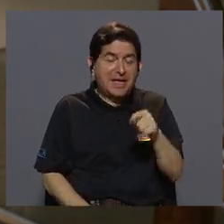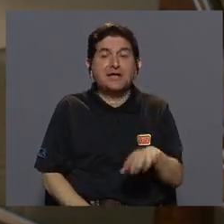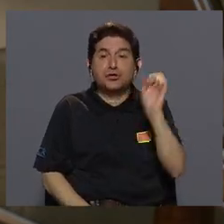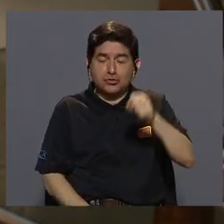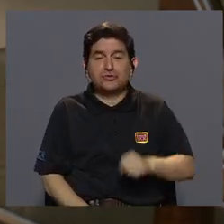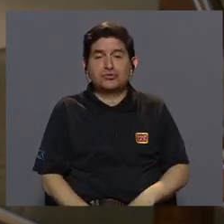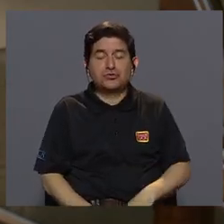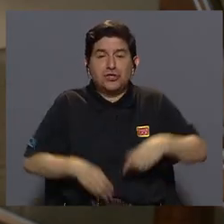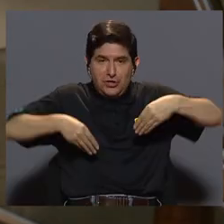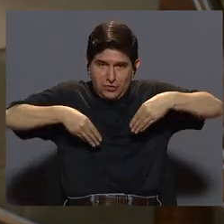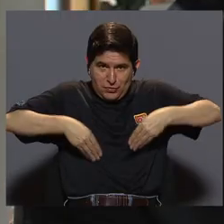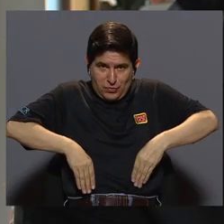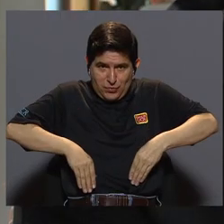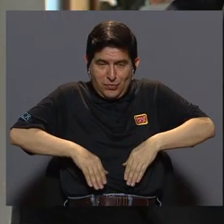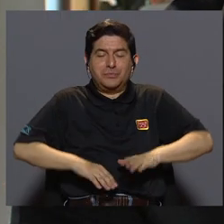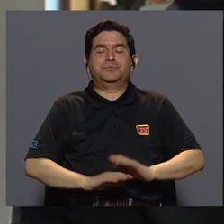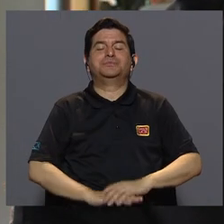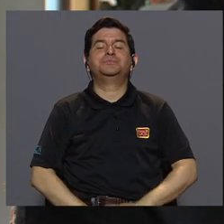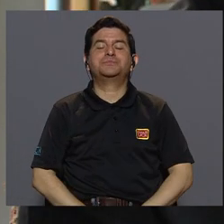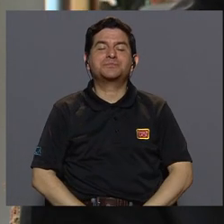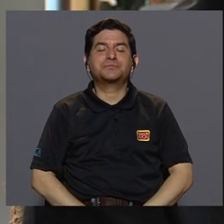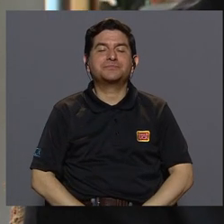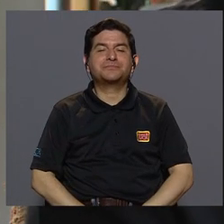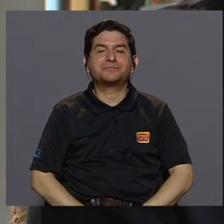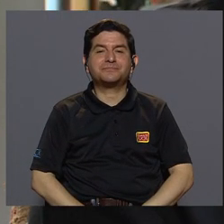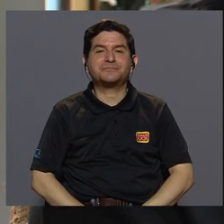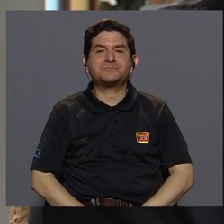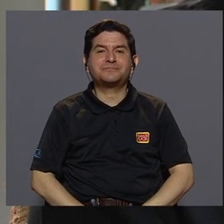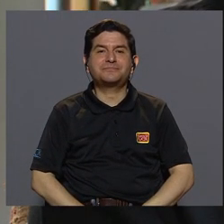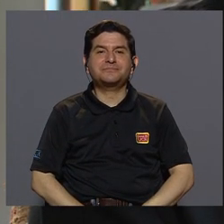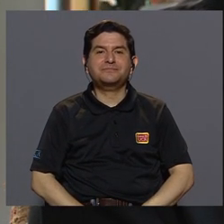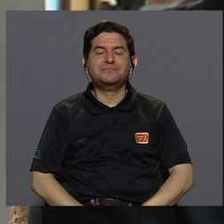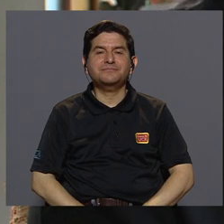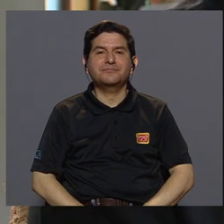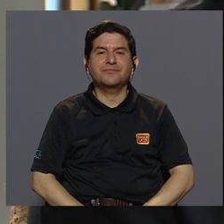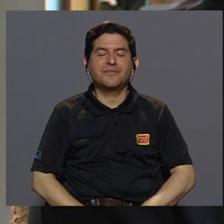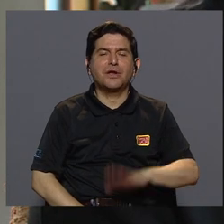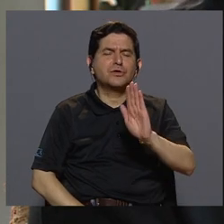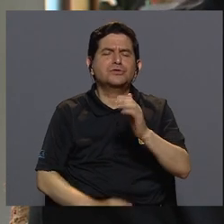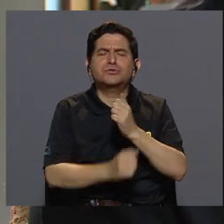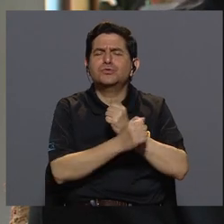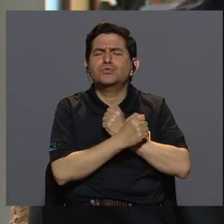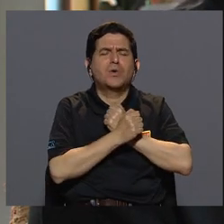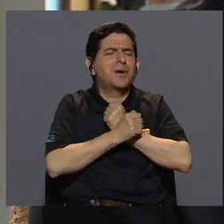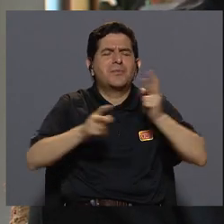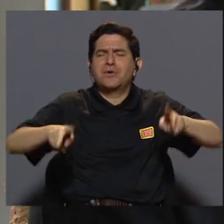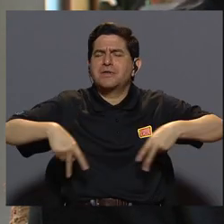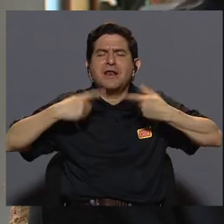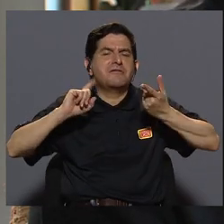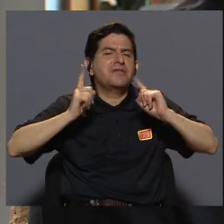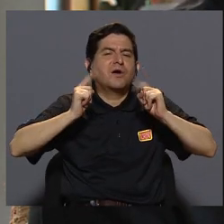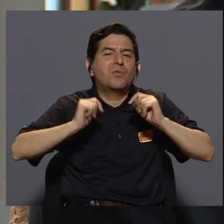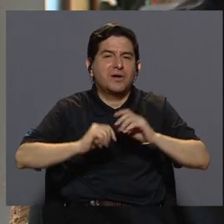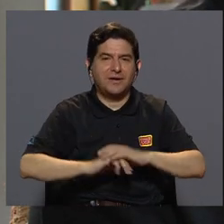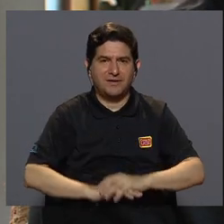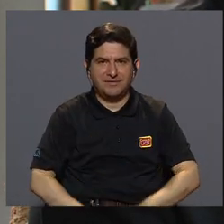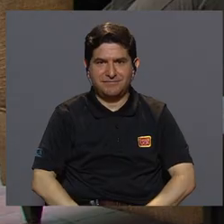servilleta dentro de la faja. ¿Cuál es el amor de su vida?